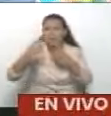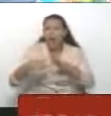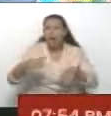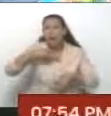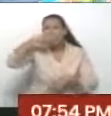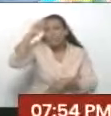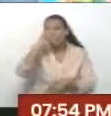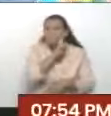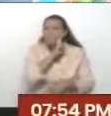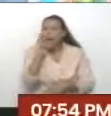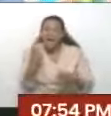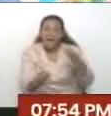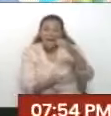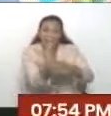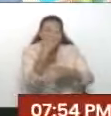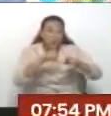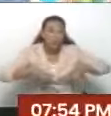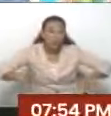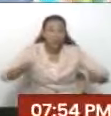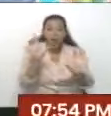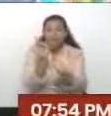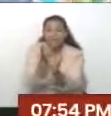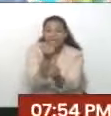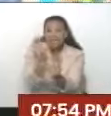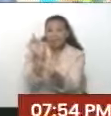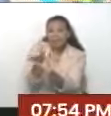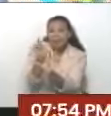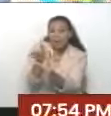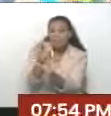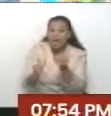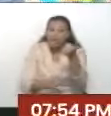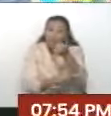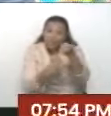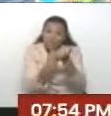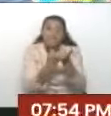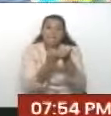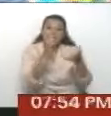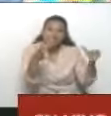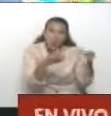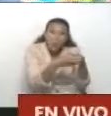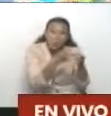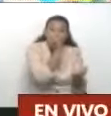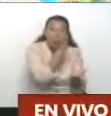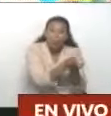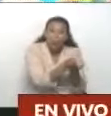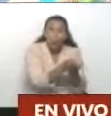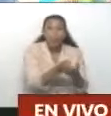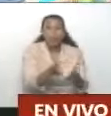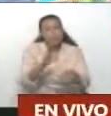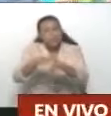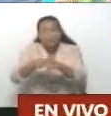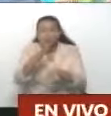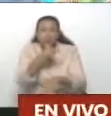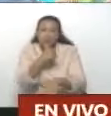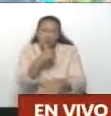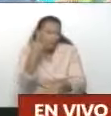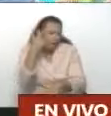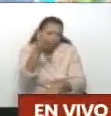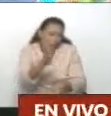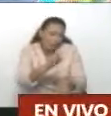padres, ahí creamos una caja de ahorro para la sostenibilidad, y presidente, nunca se lo comuniqué, pero lo